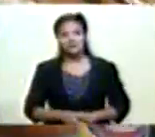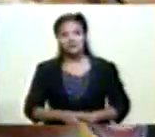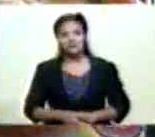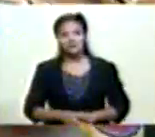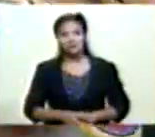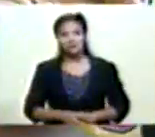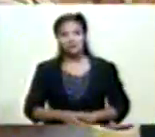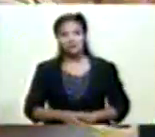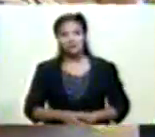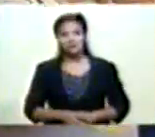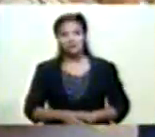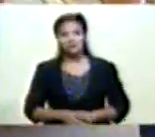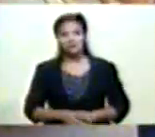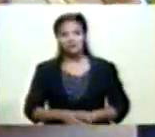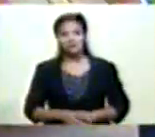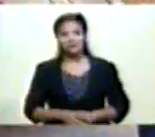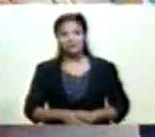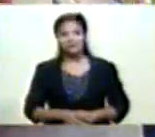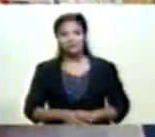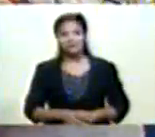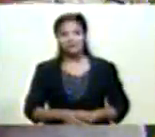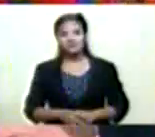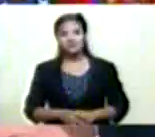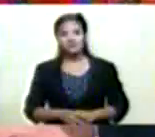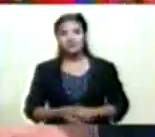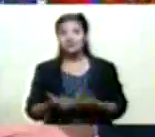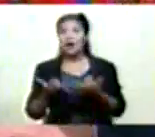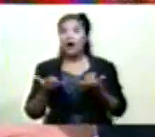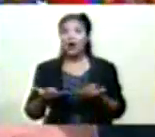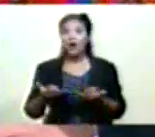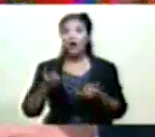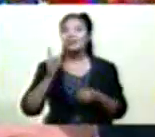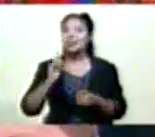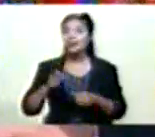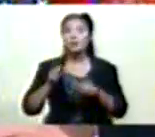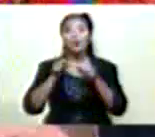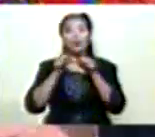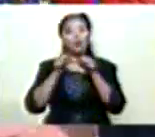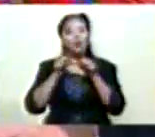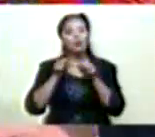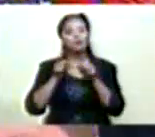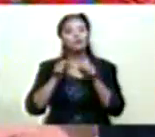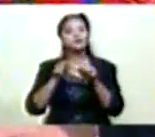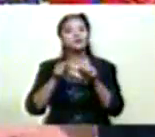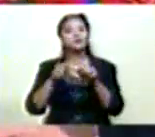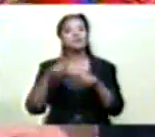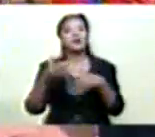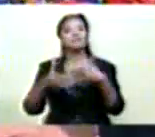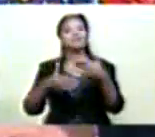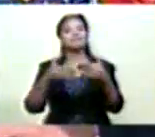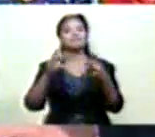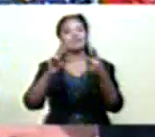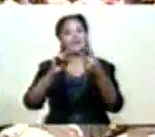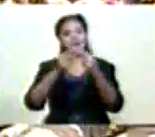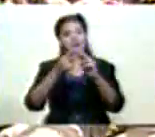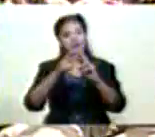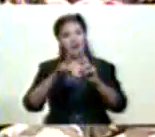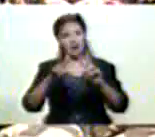Pero hay que confiarse. Ahora hay que consolidar la paz.